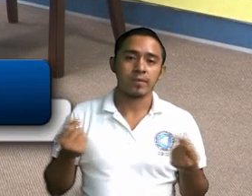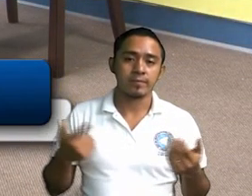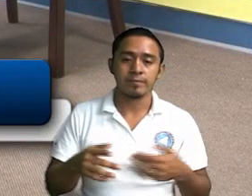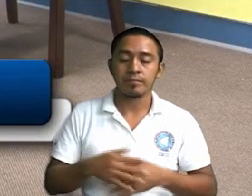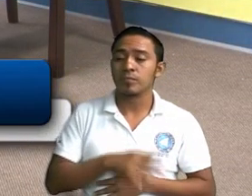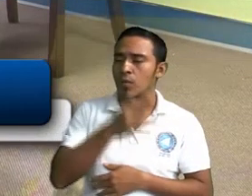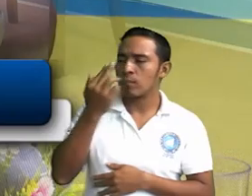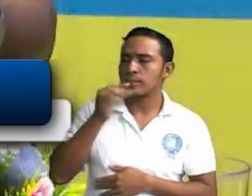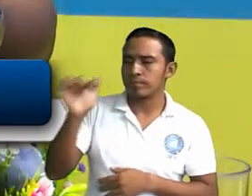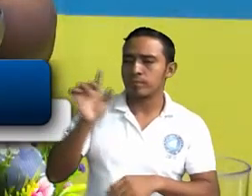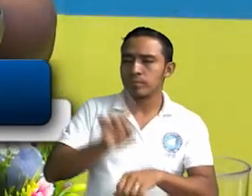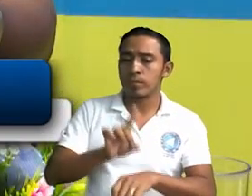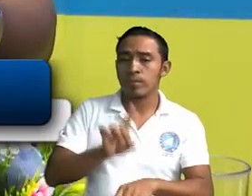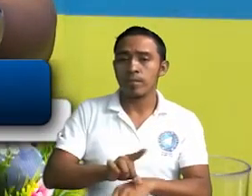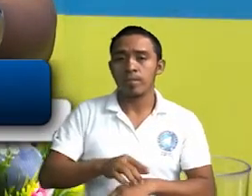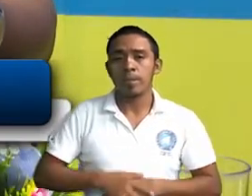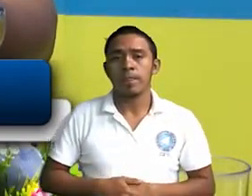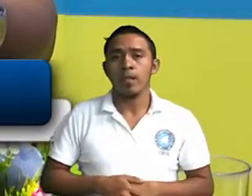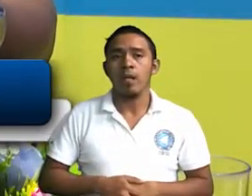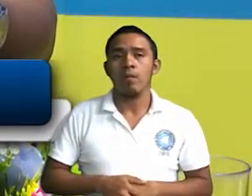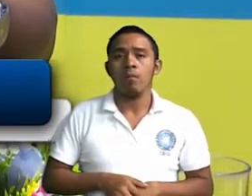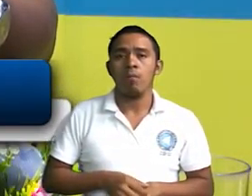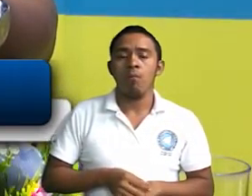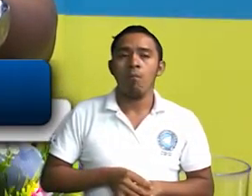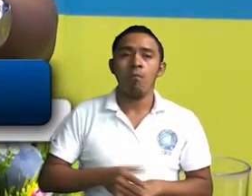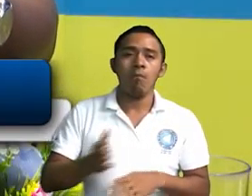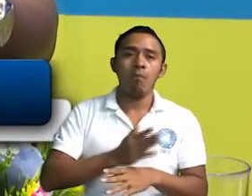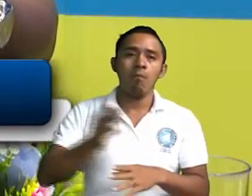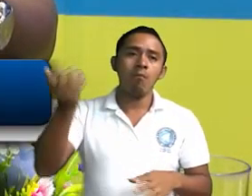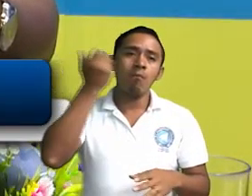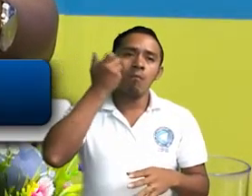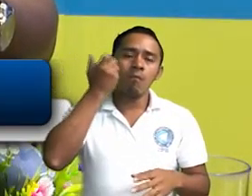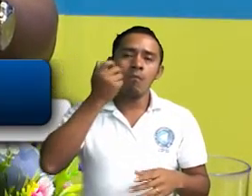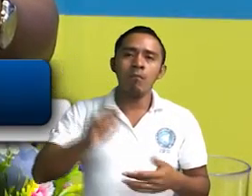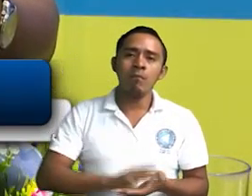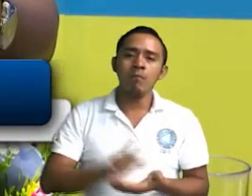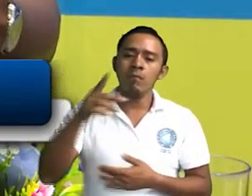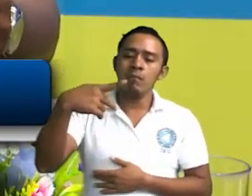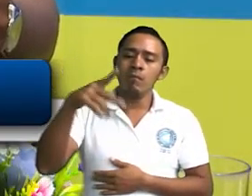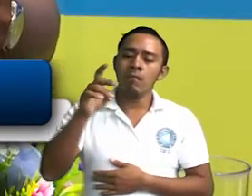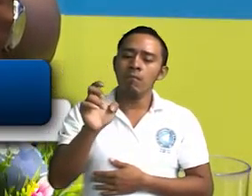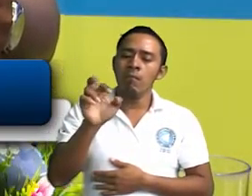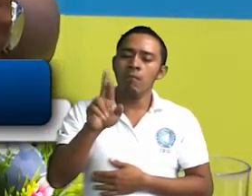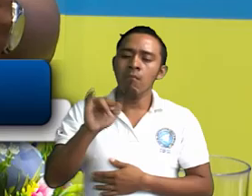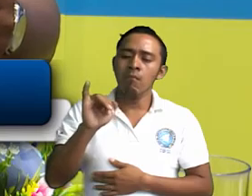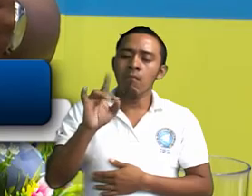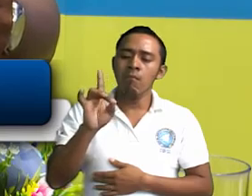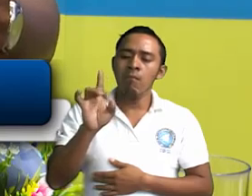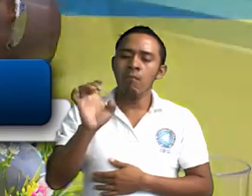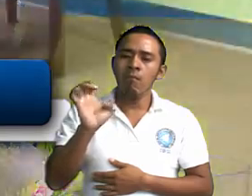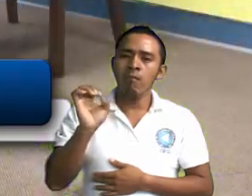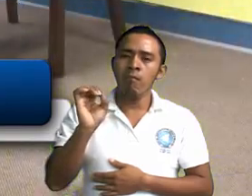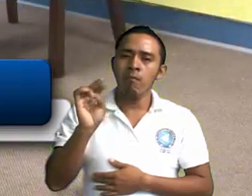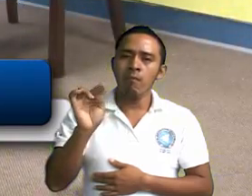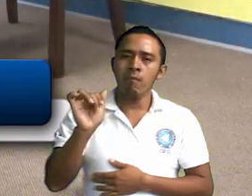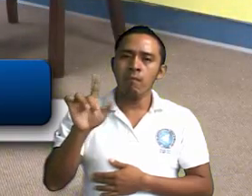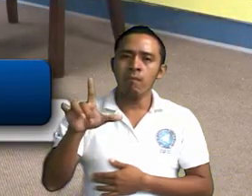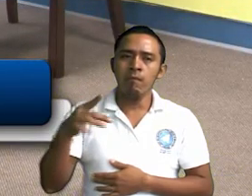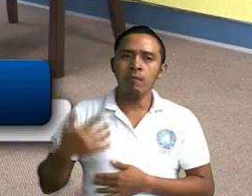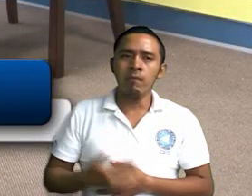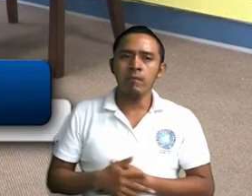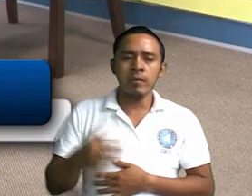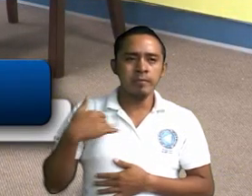algo muy importante referente referente a la enfermedad periodontal explíquenos más o menos de qué se trata tenga una noción